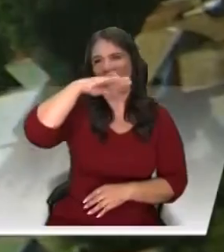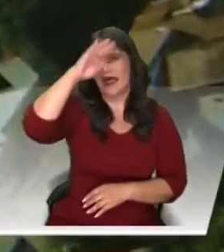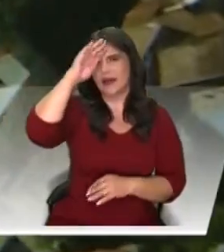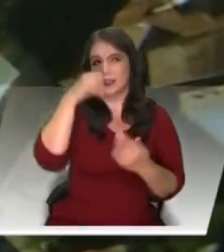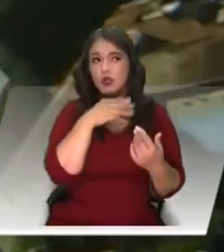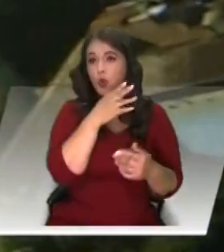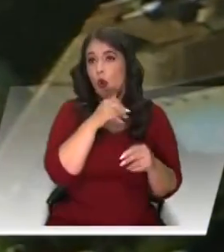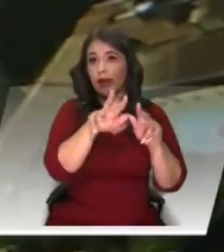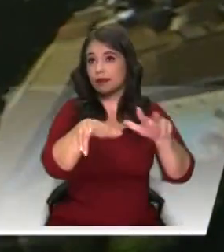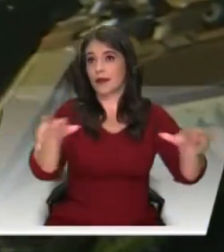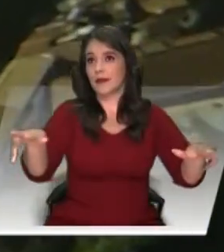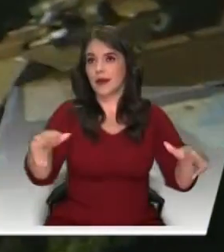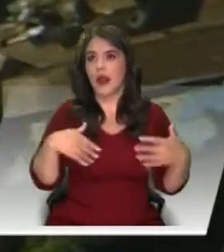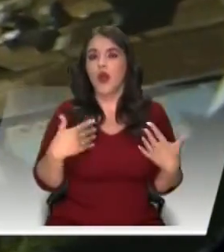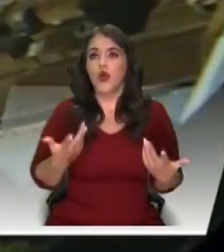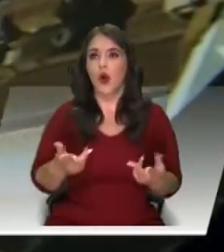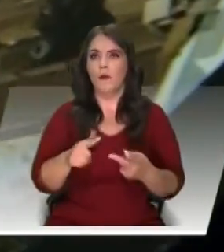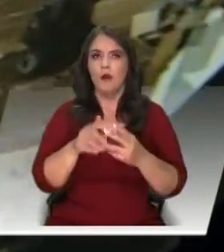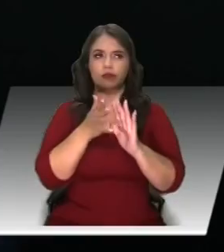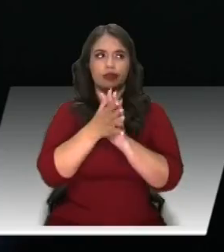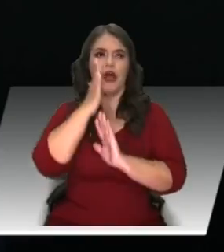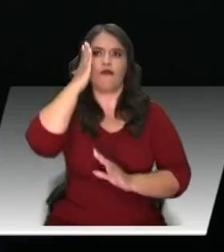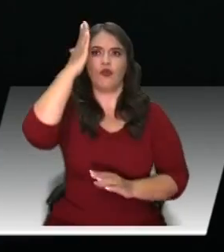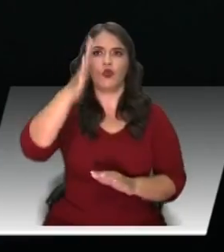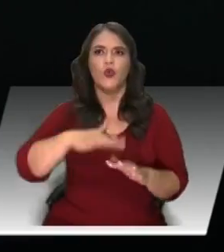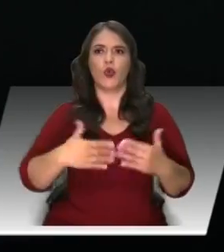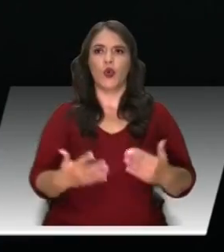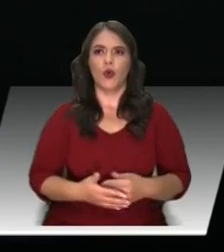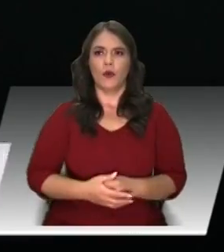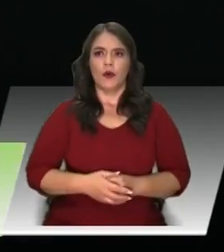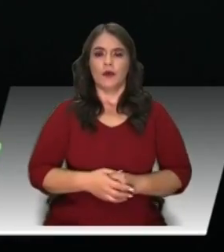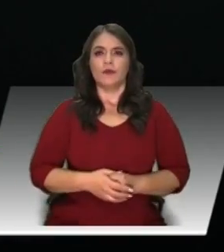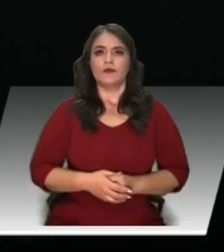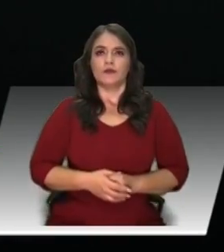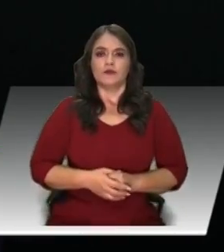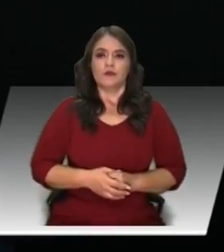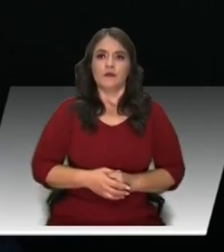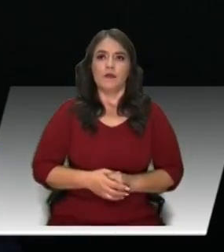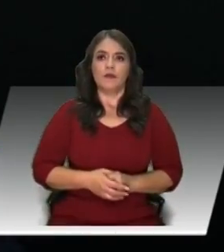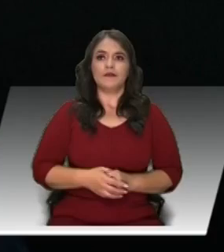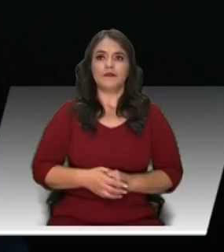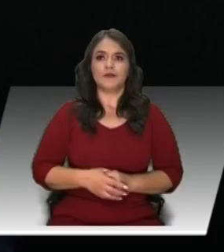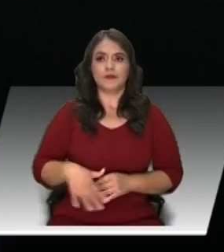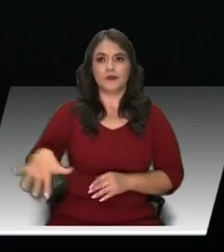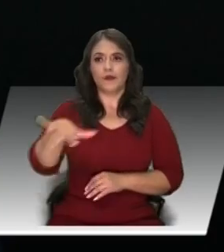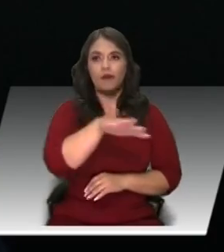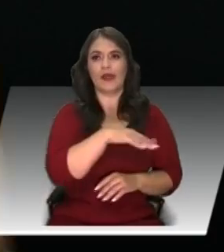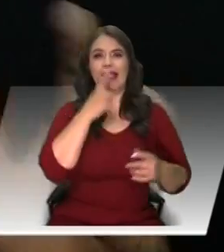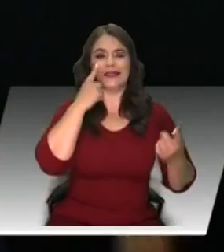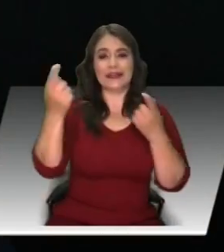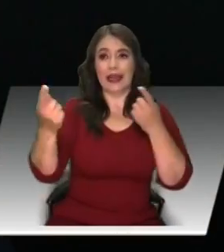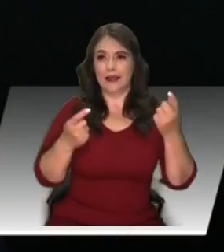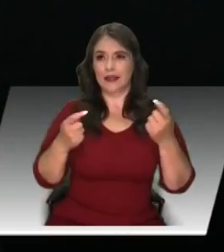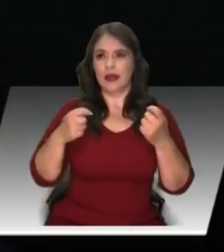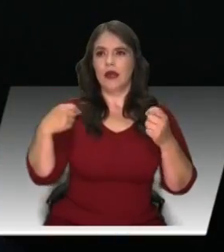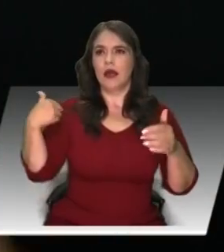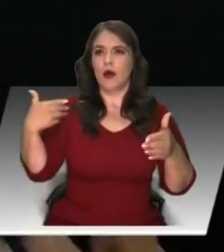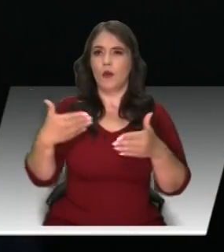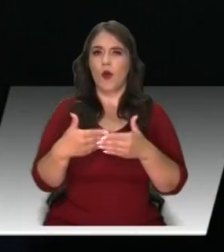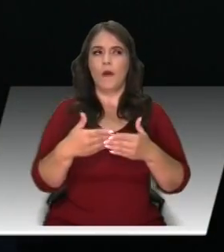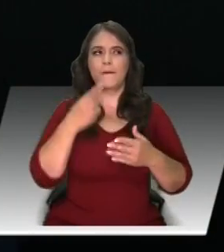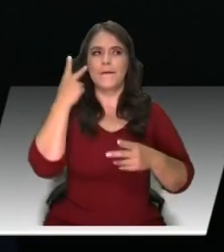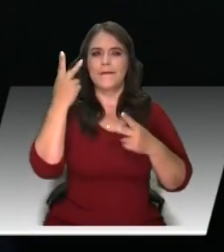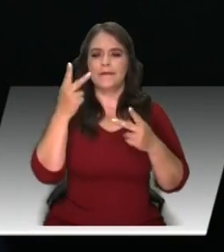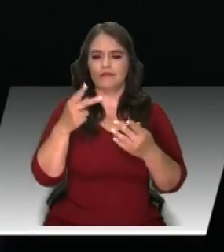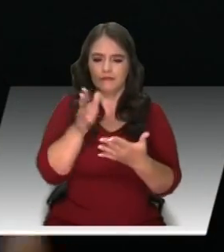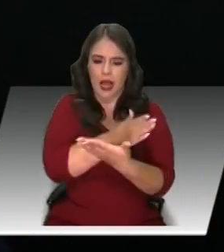de transporte y cómo serán las del futuro. Creamos una estrategia para comunicar como un viaje literario